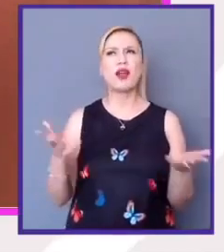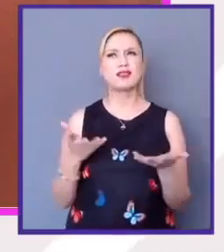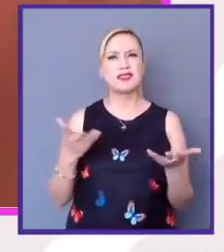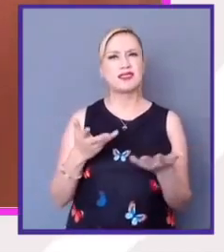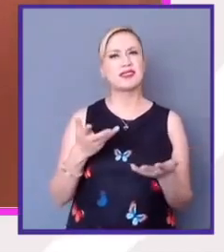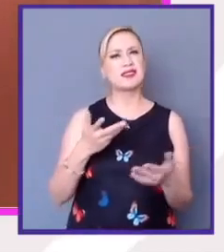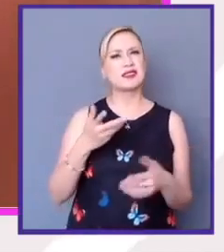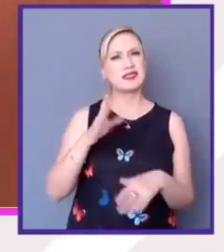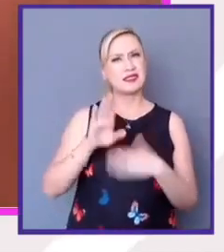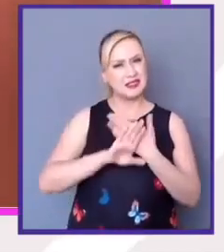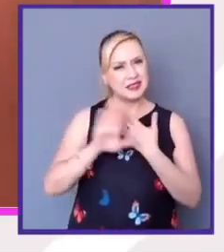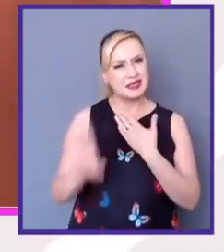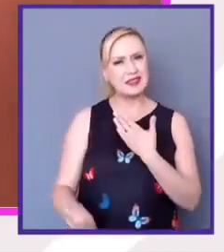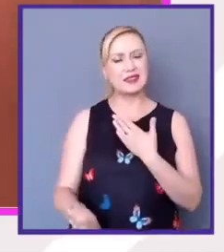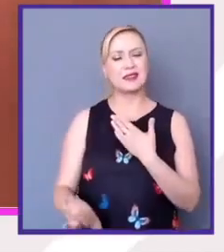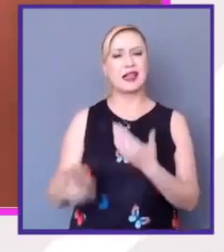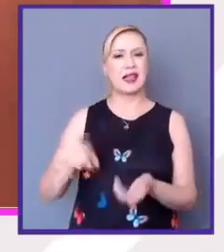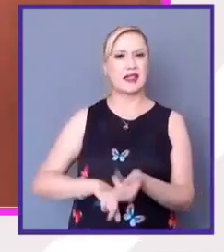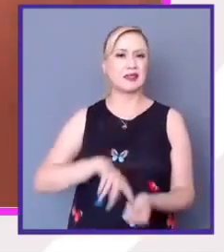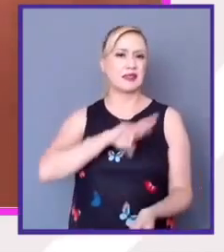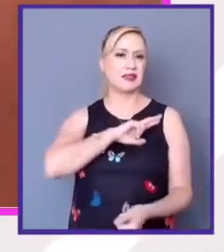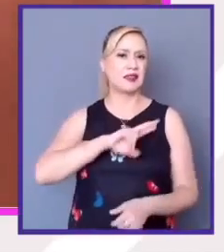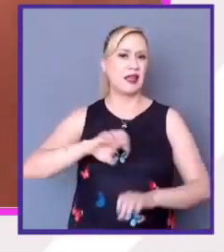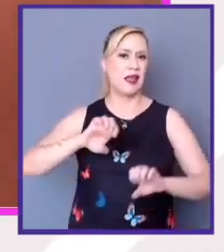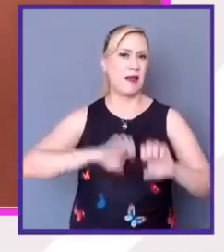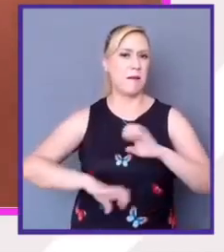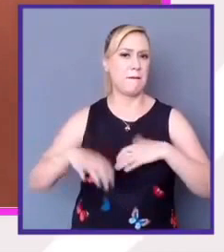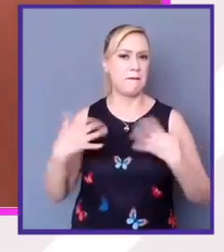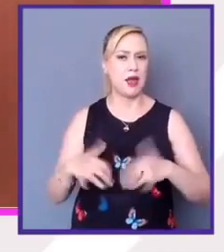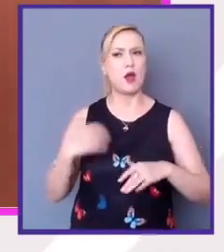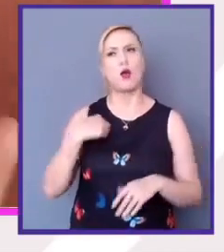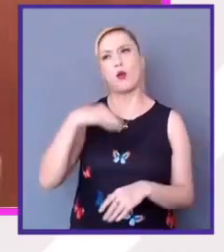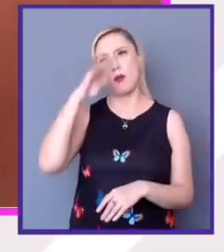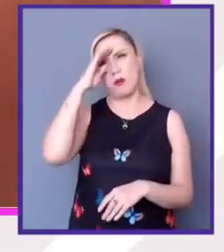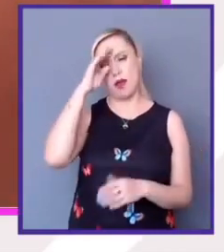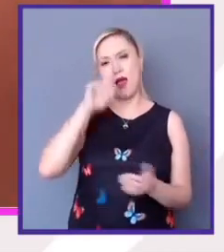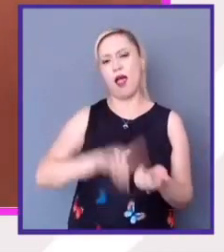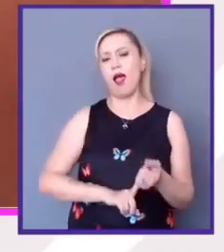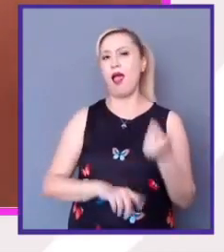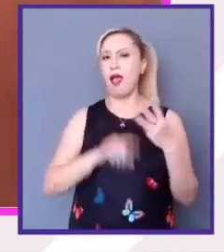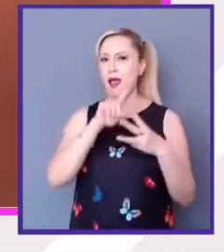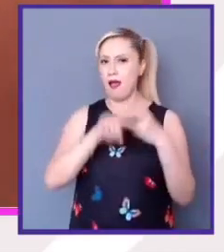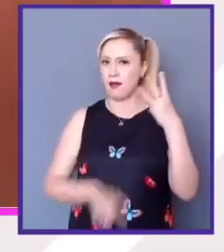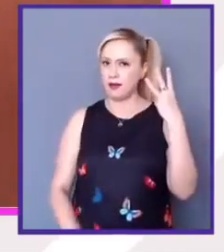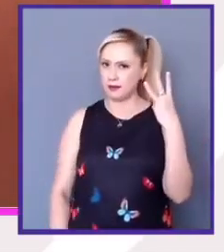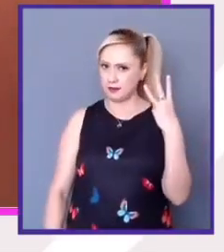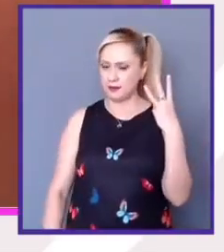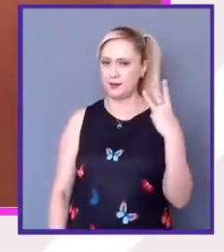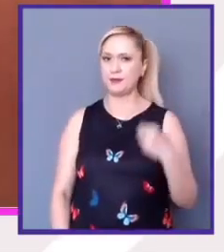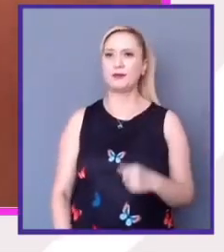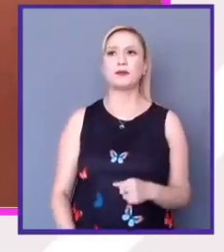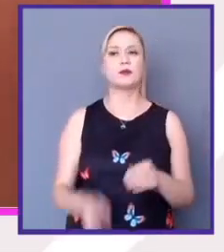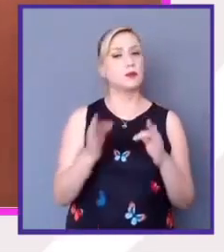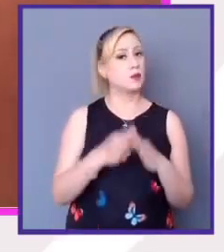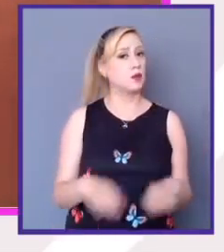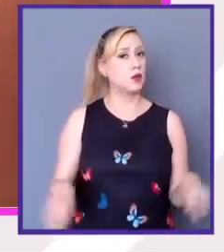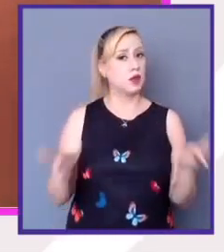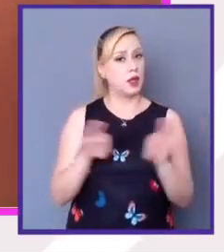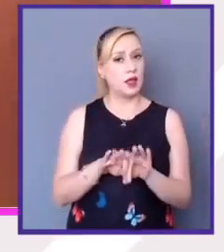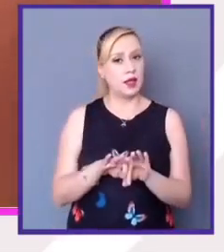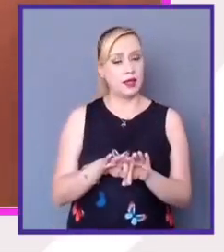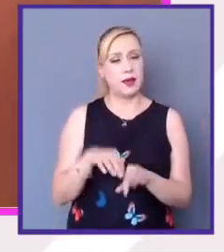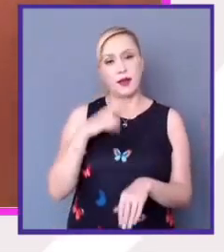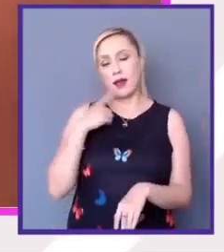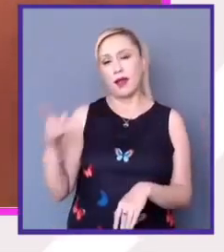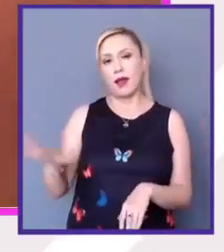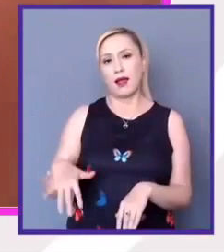antirracistas en el sector privado, también creo que lo podemos entender desde tres puntos, ¿no? Me parece bien importante, como decía Mauricio,